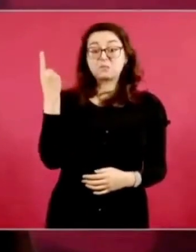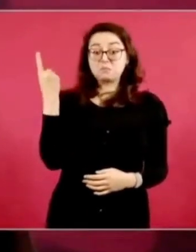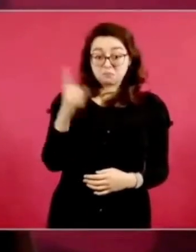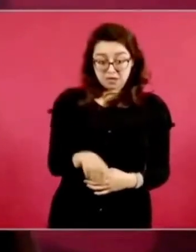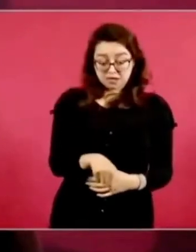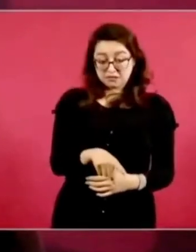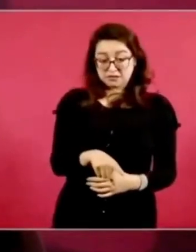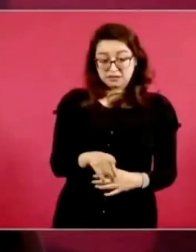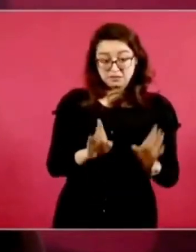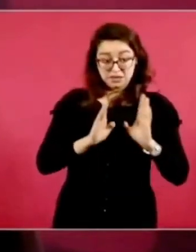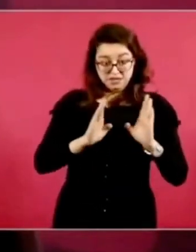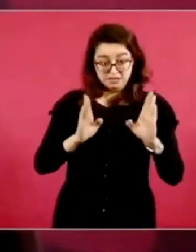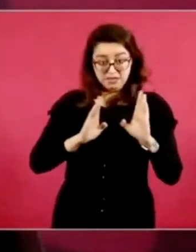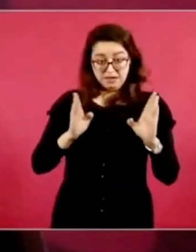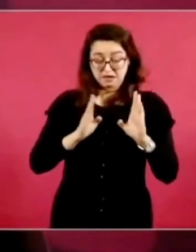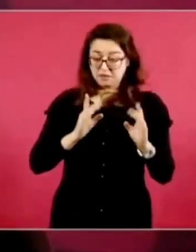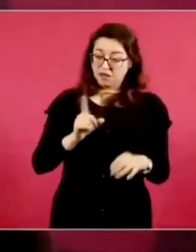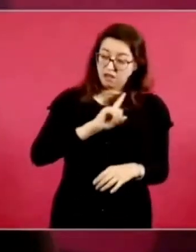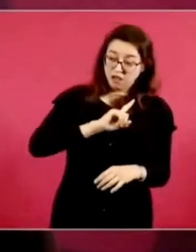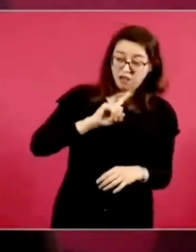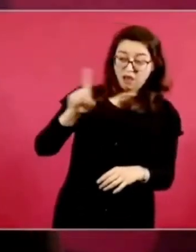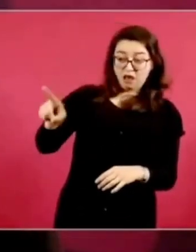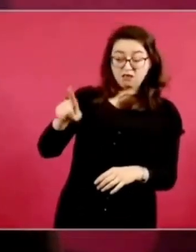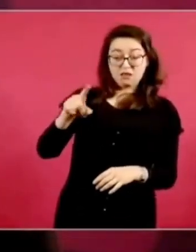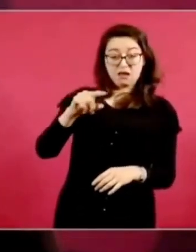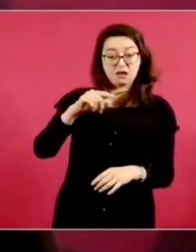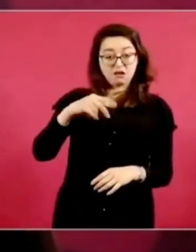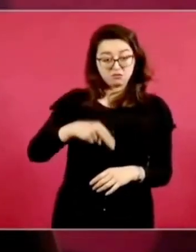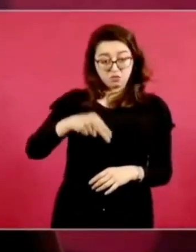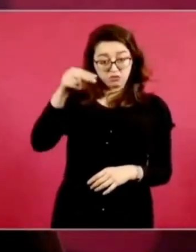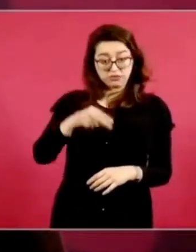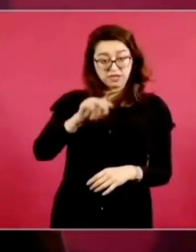ejército a eliminar a los yaquis?